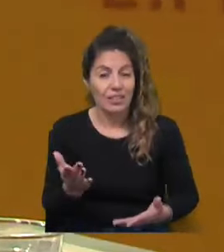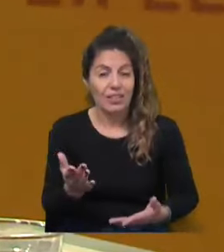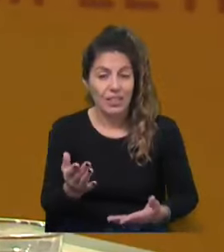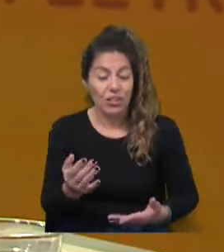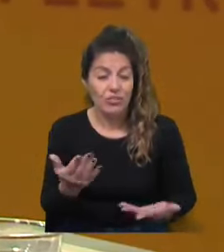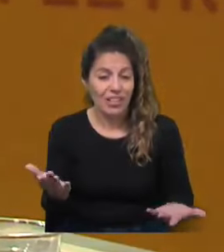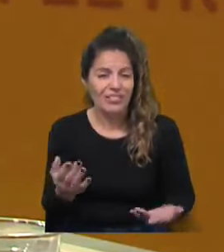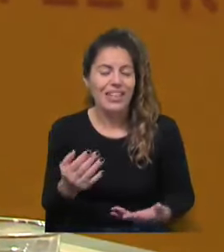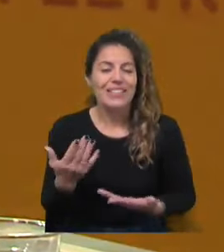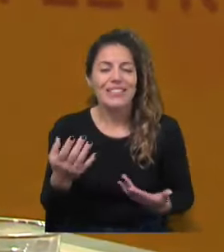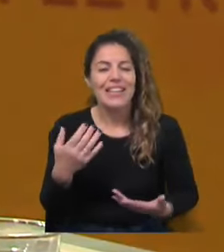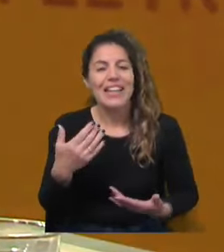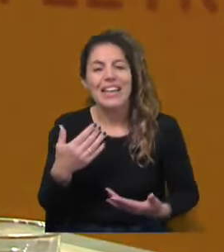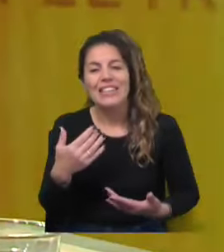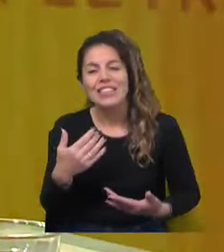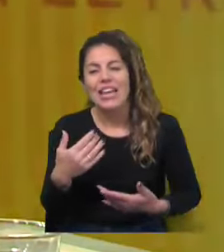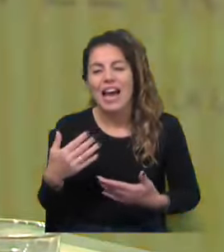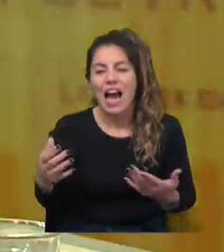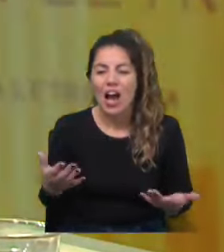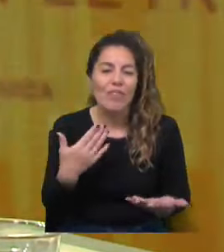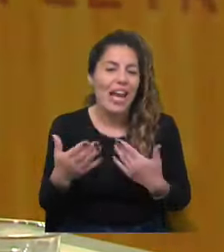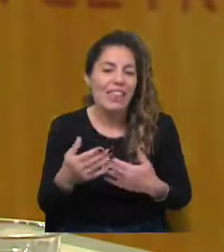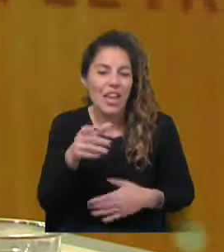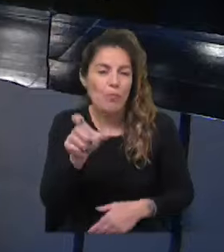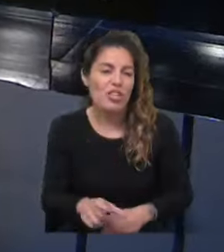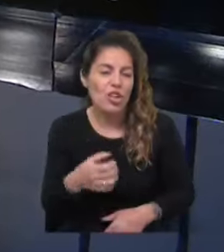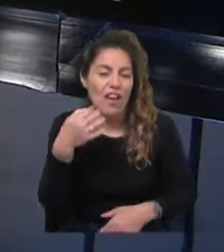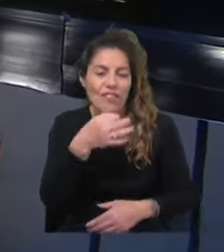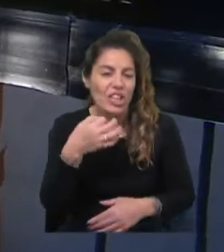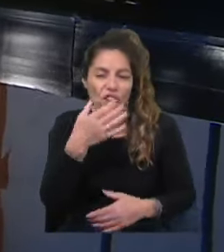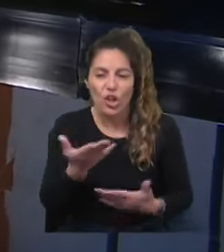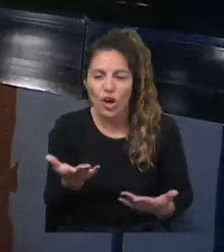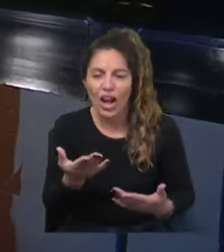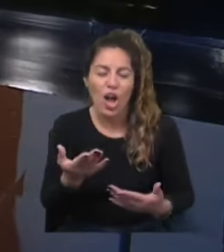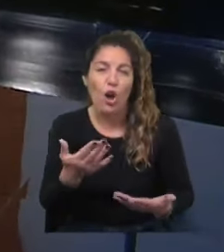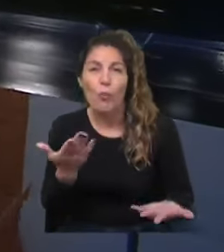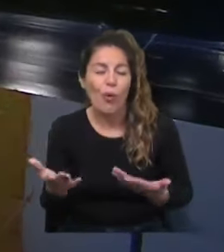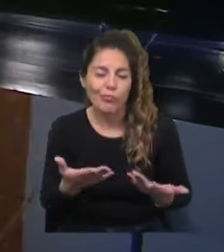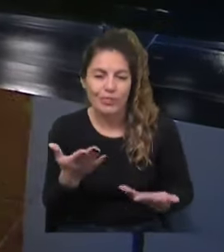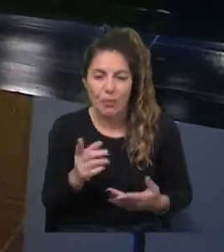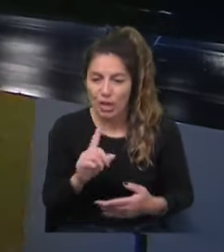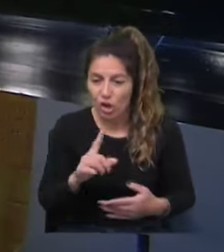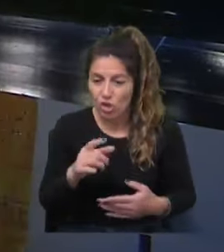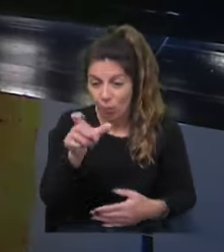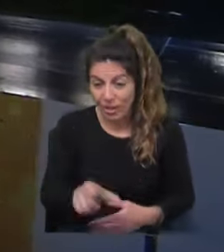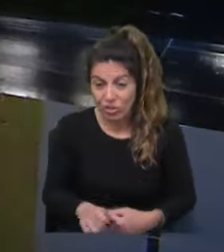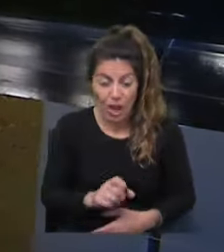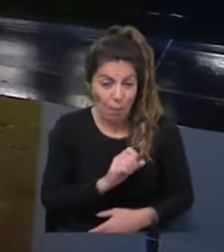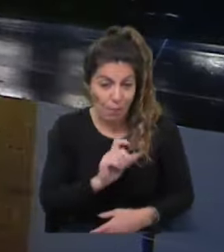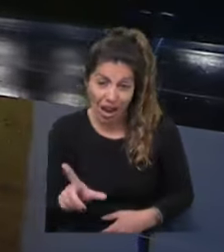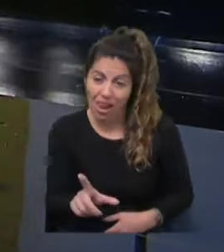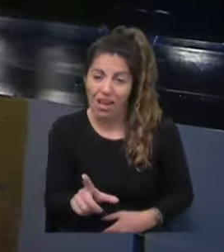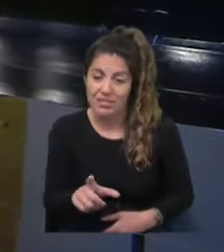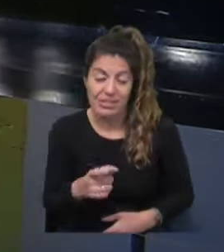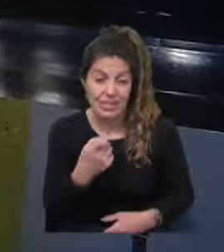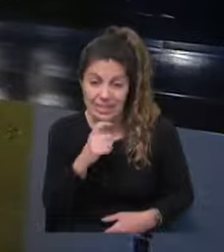tiende a romantizar el narco, y cuando vemos en realidad, como decía Lucas, o sea, son seres sanguinarios